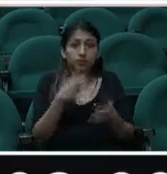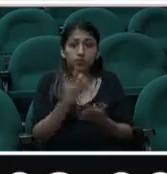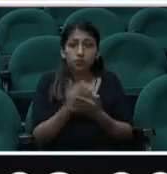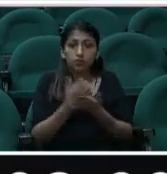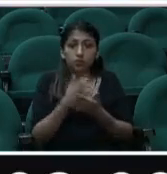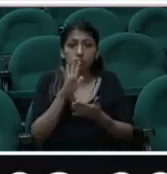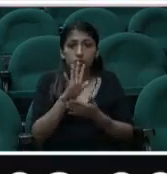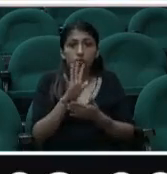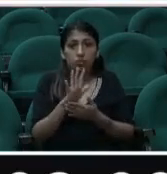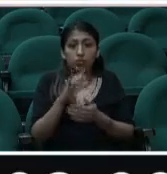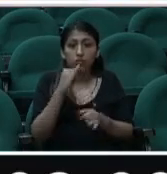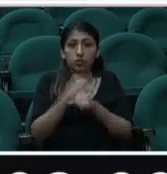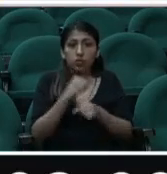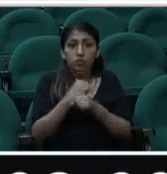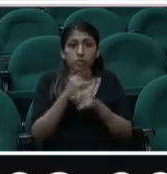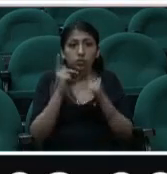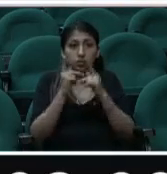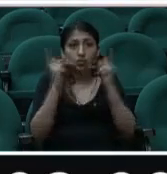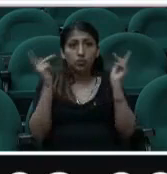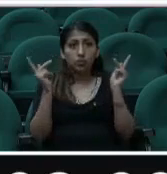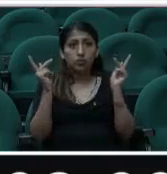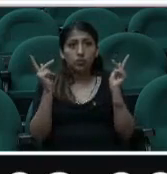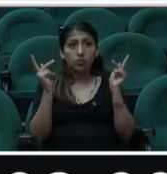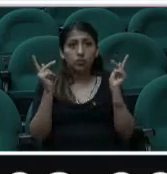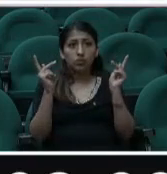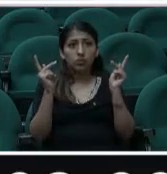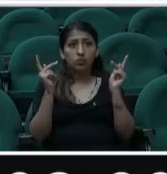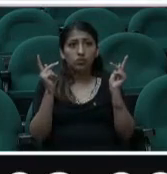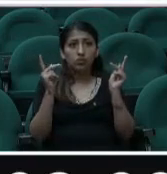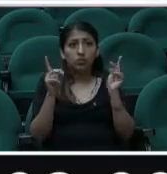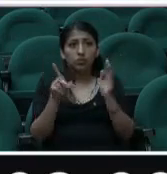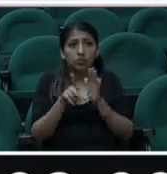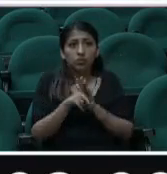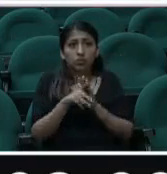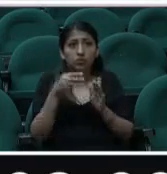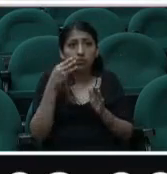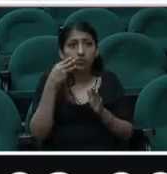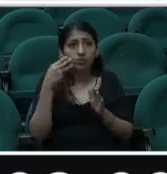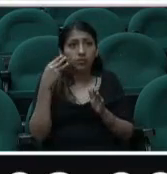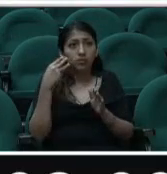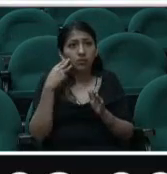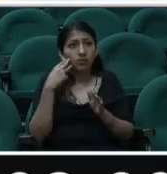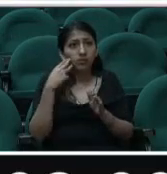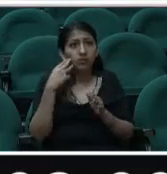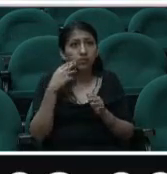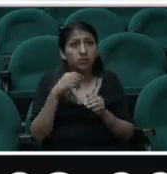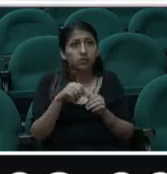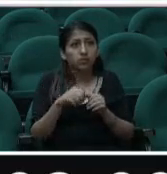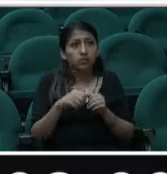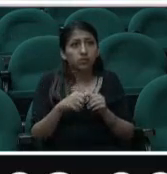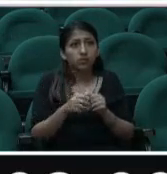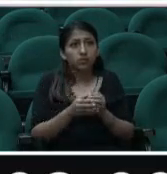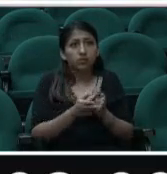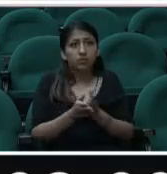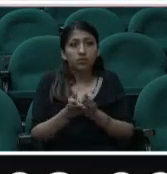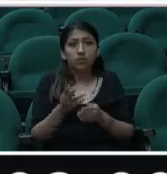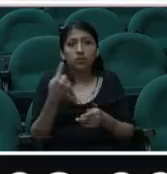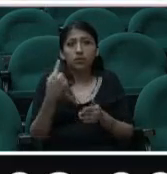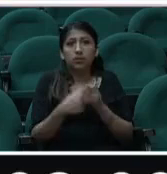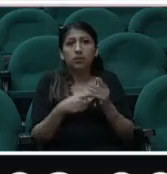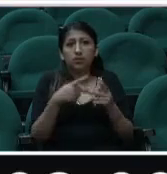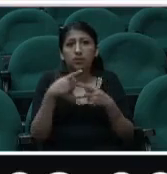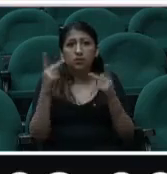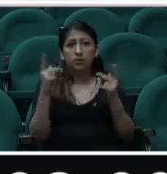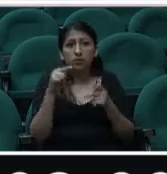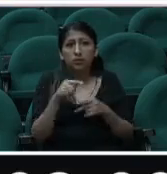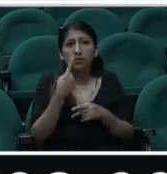se genera por las instituciones públicas y tomando en cuenta que la ley amazónica habilita algunos beneficios para esta región que políticas